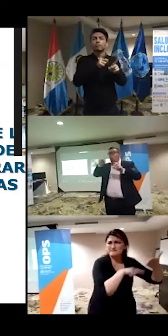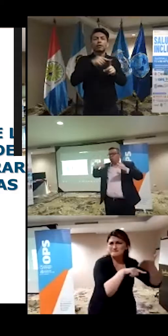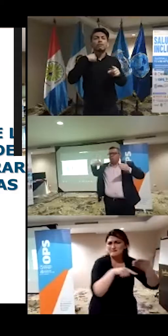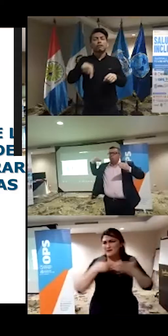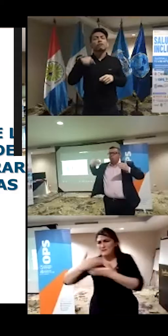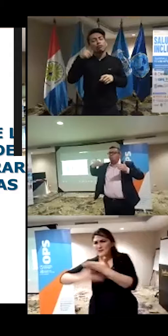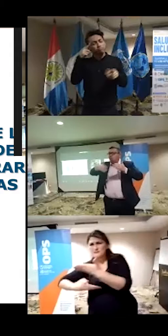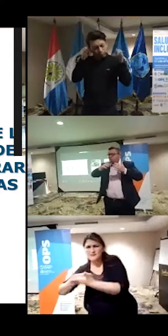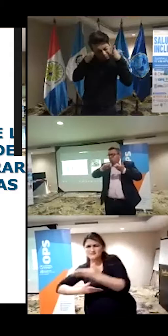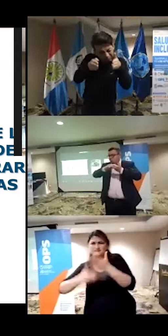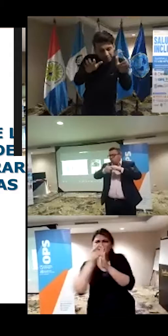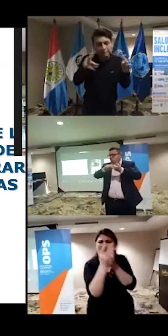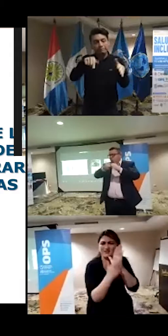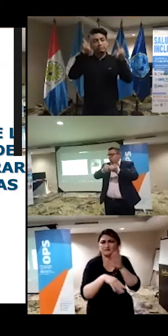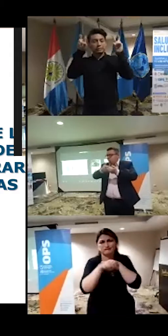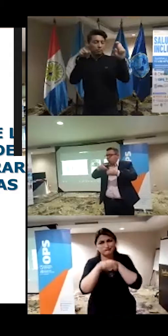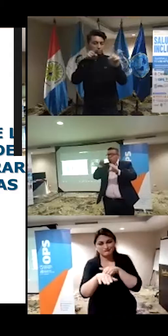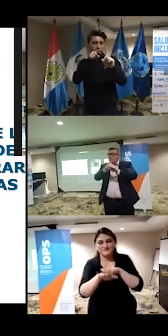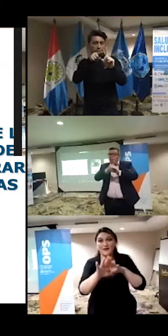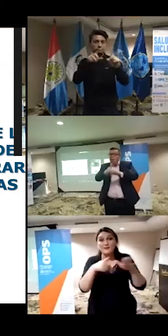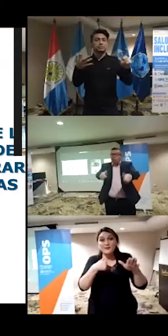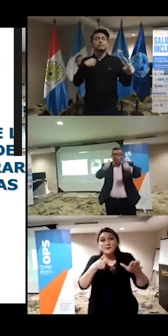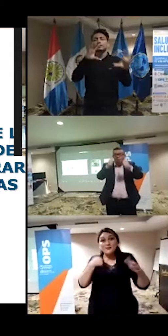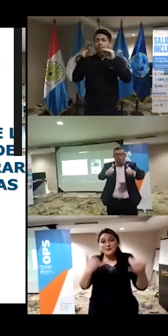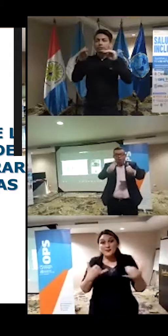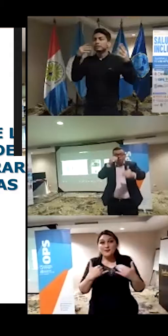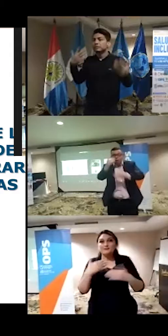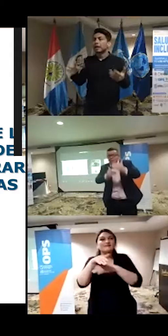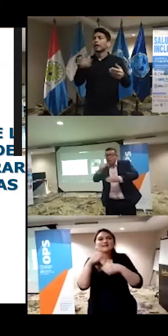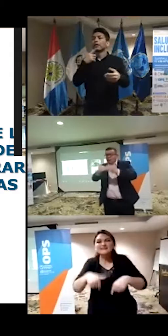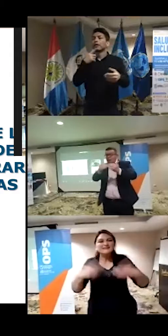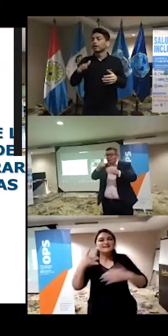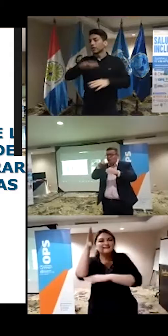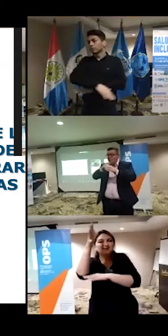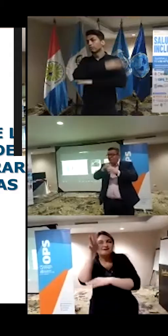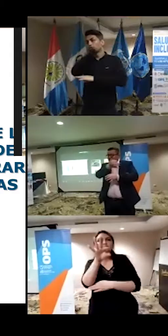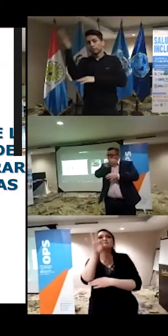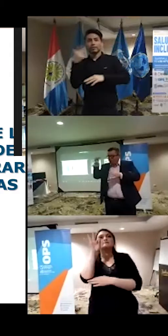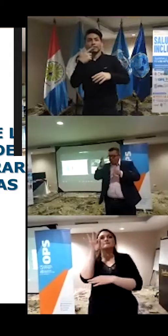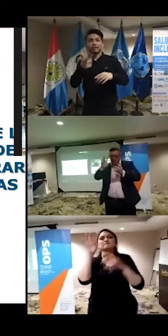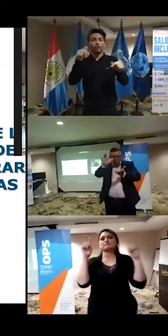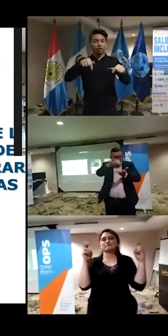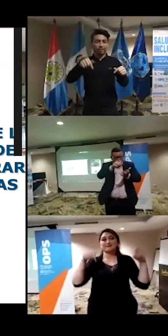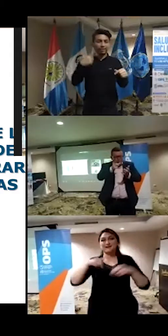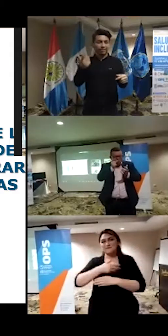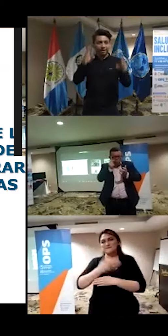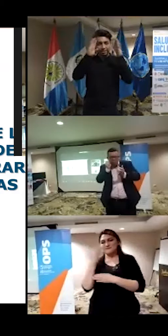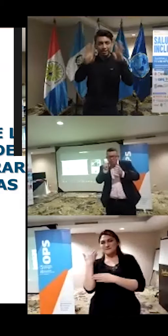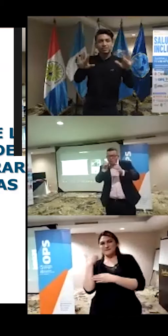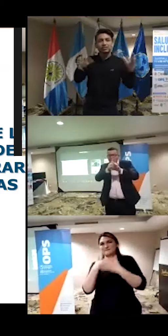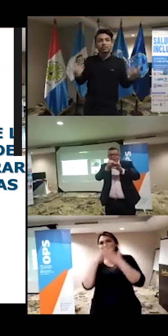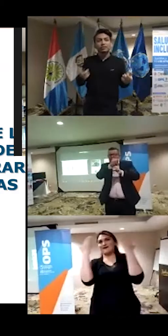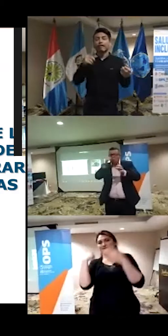enfocarme en esta temática específica, ¿no? Hemos hablado y quizás durante toda la mañana y durante el día de hoy han escuchado sobre los